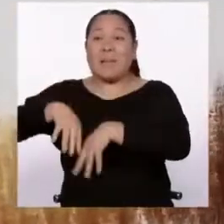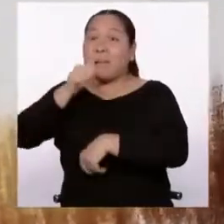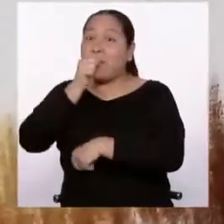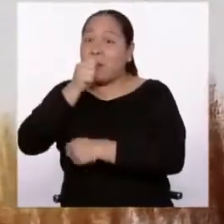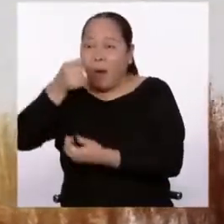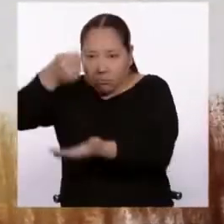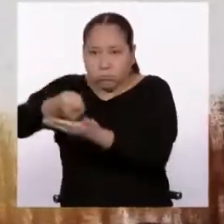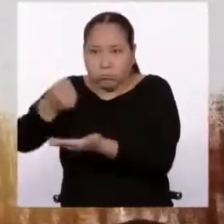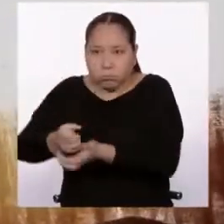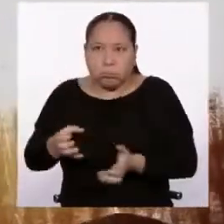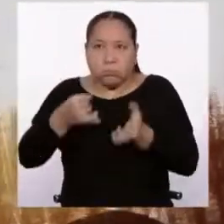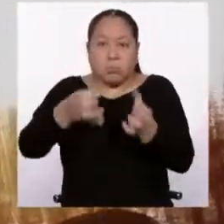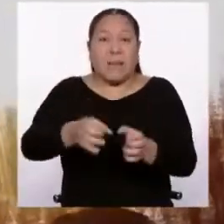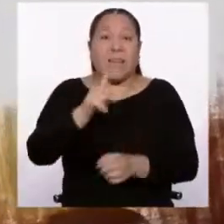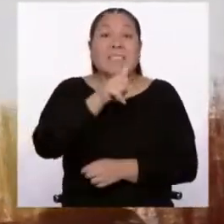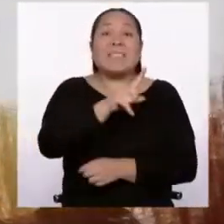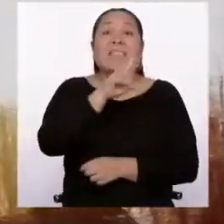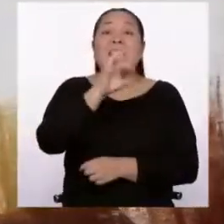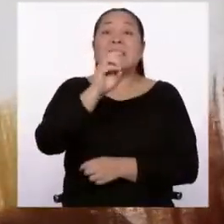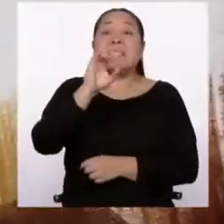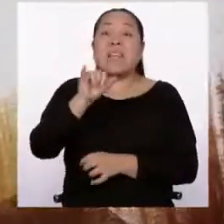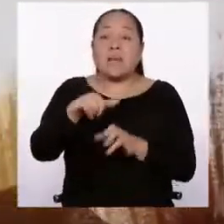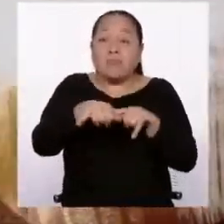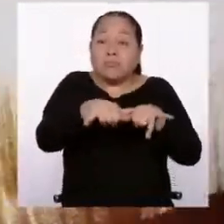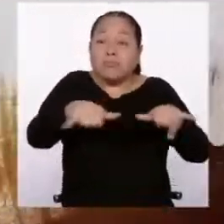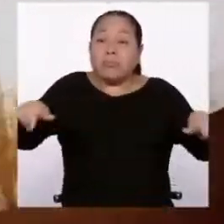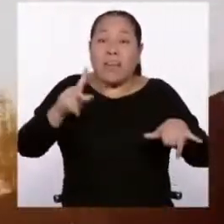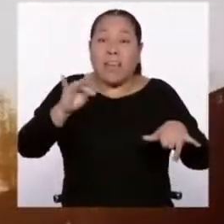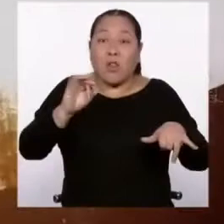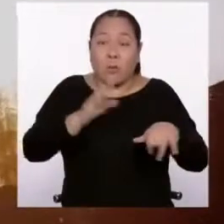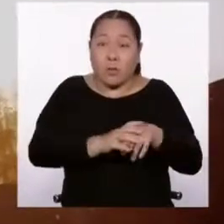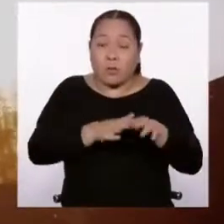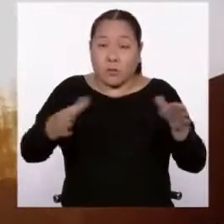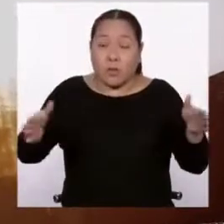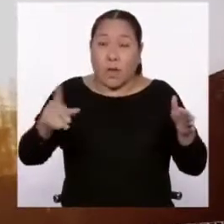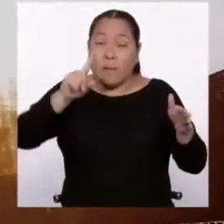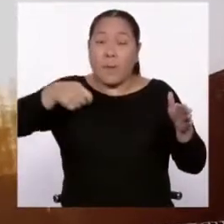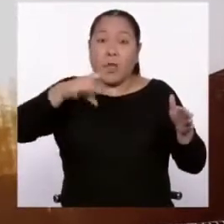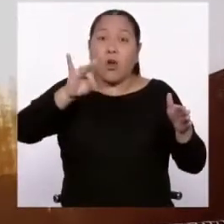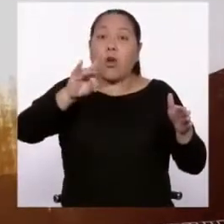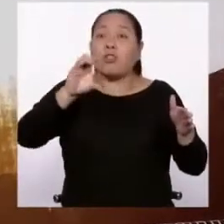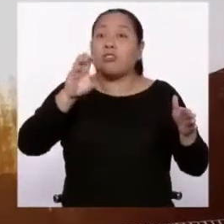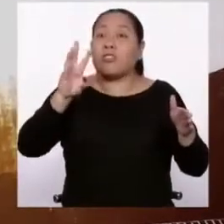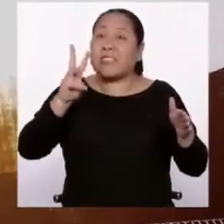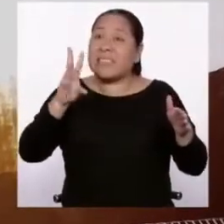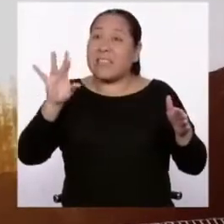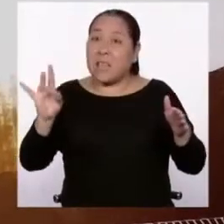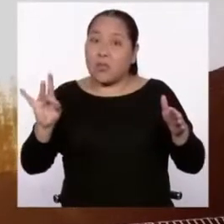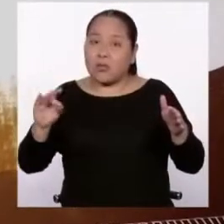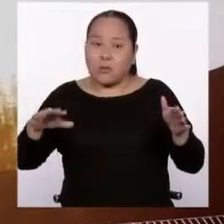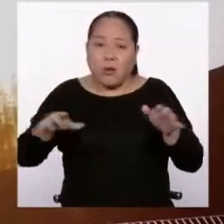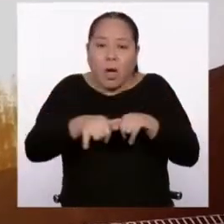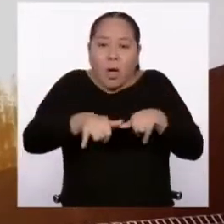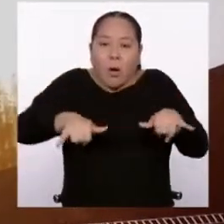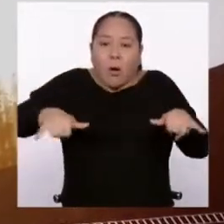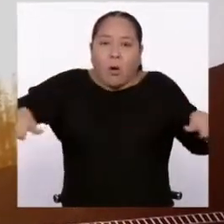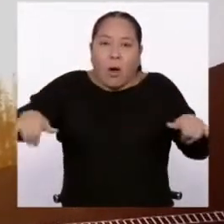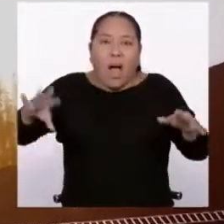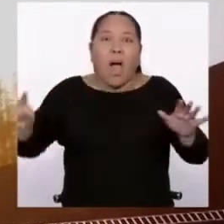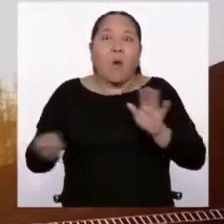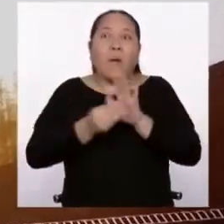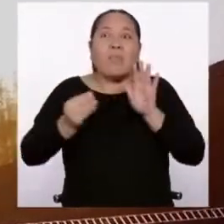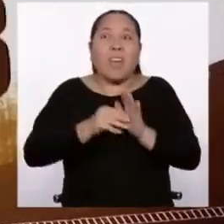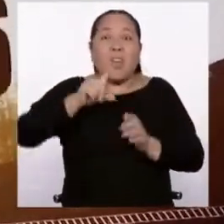100 kilómetros de líneas férreas que existían en 1868, llegamos a tener 1.500